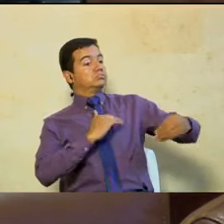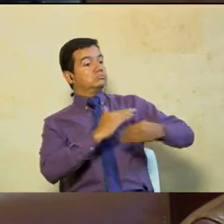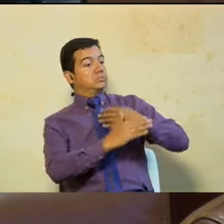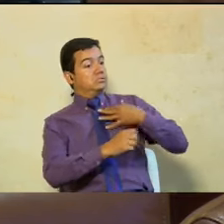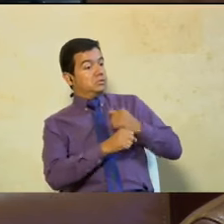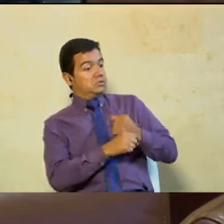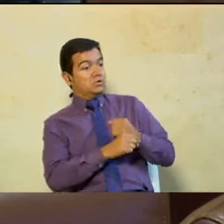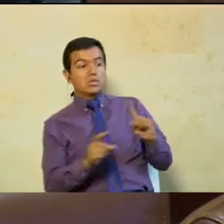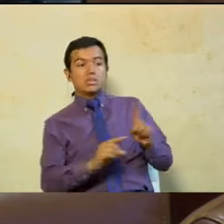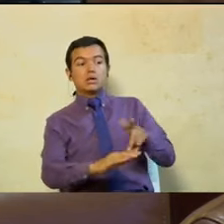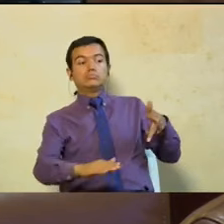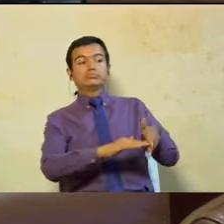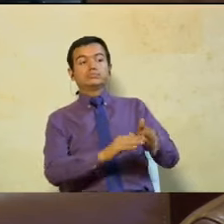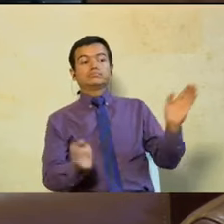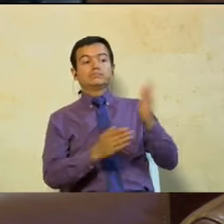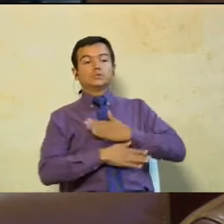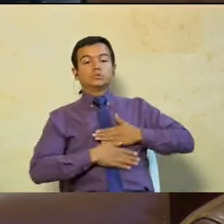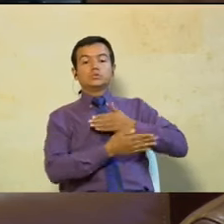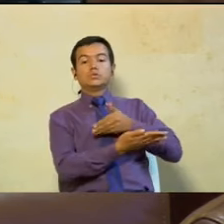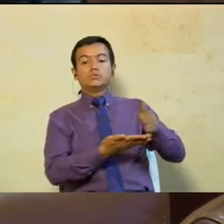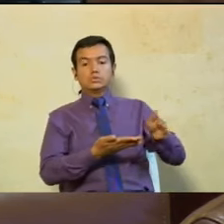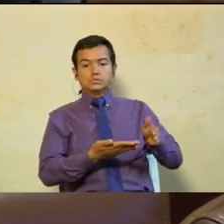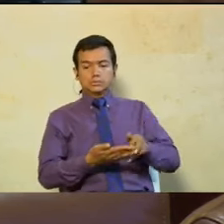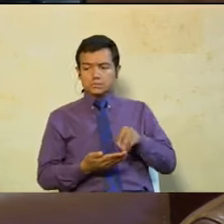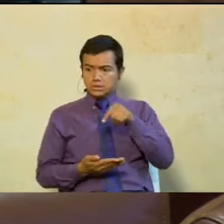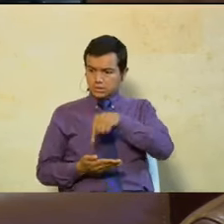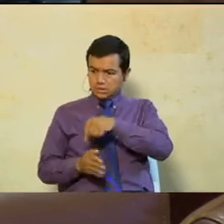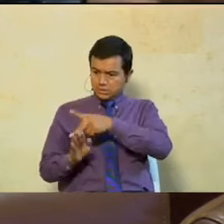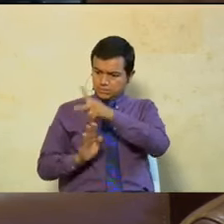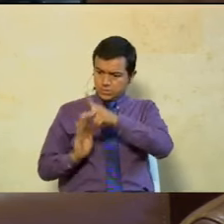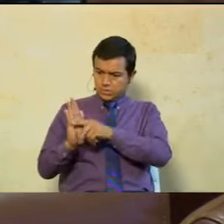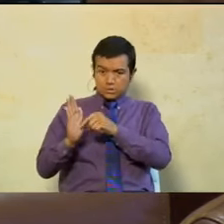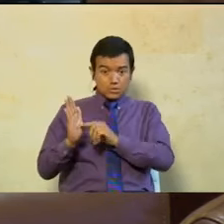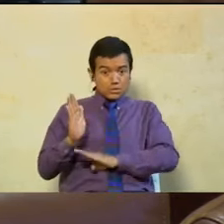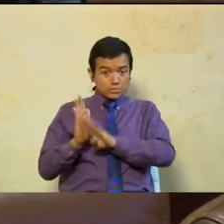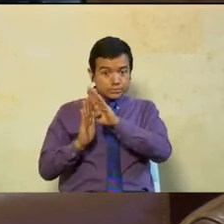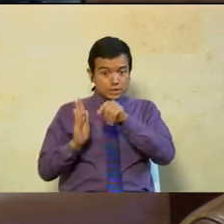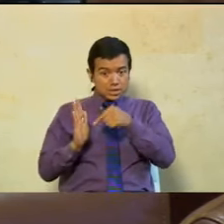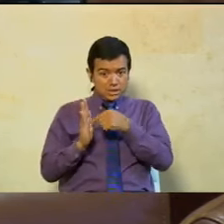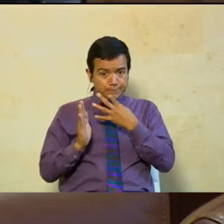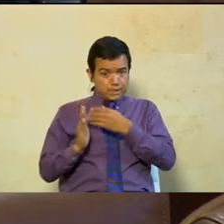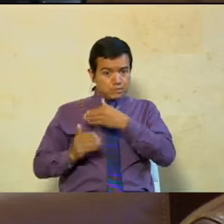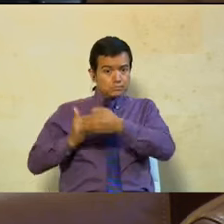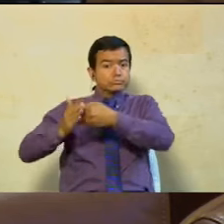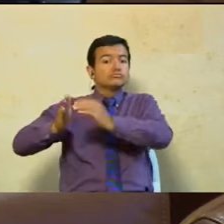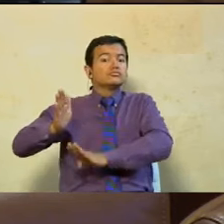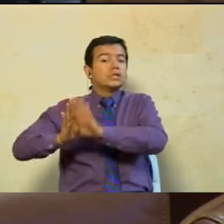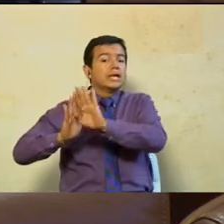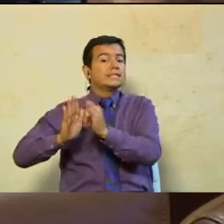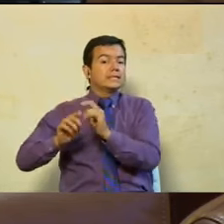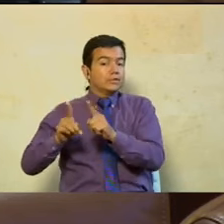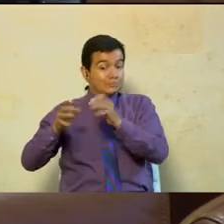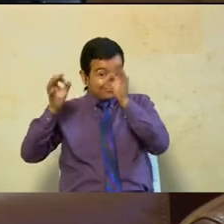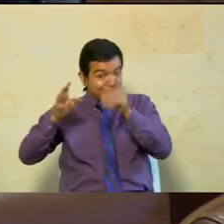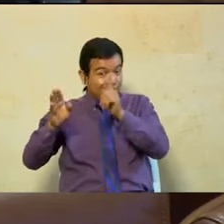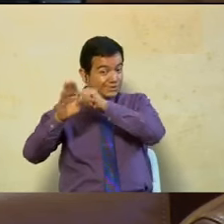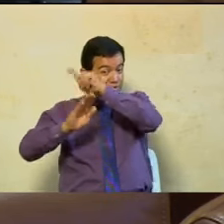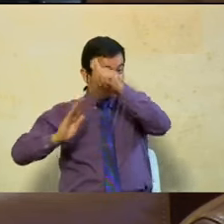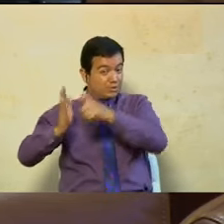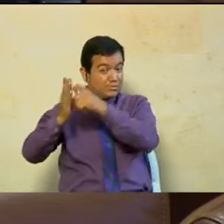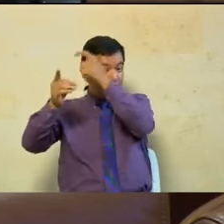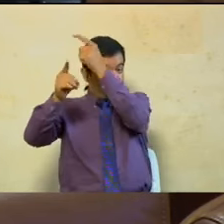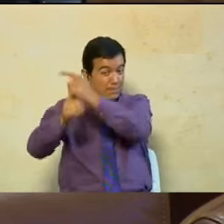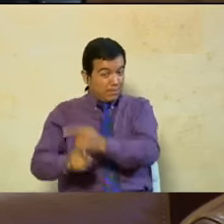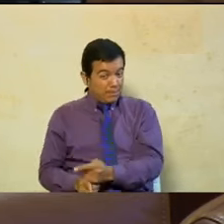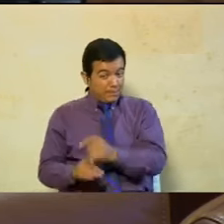ley que es un avance significativo pero que no logra lo que seguramente el país